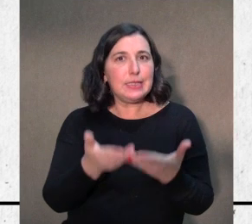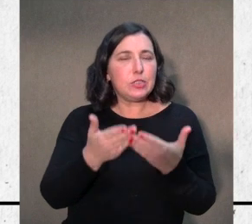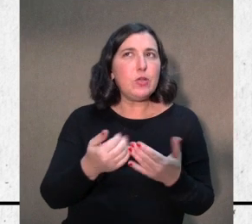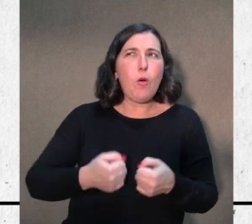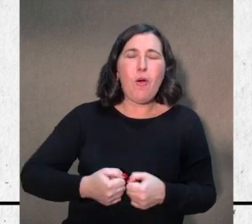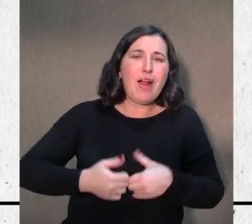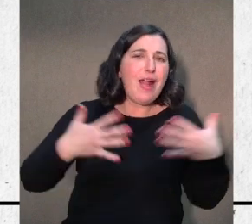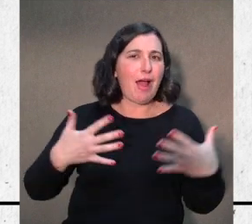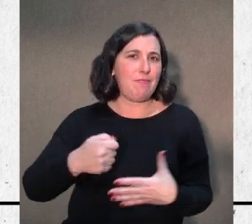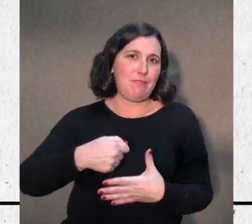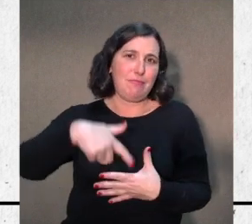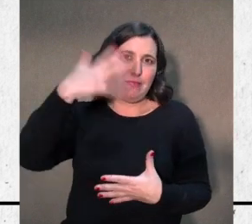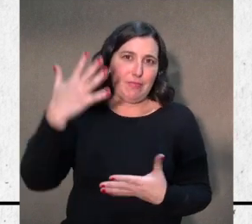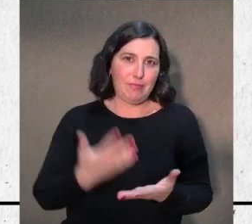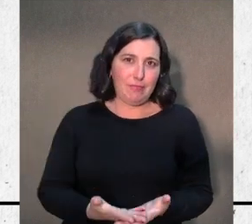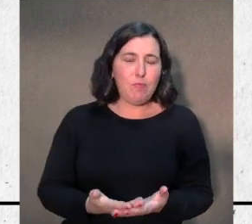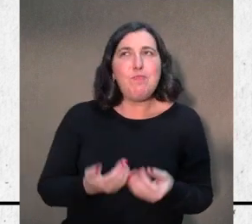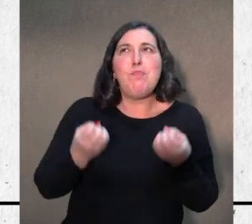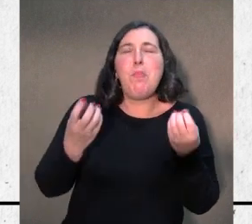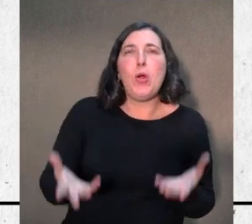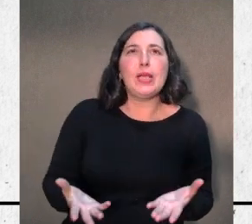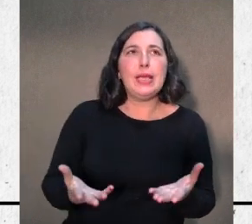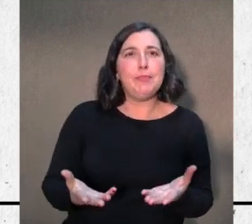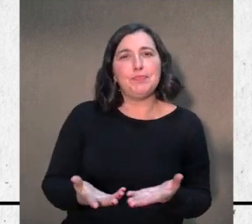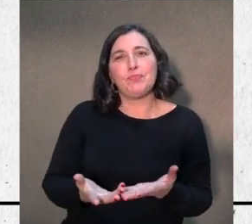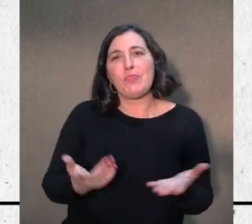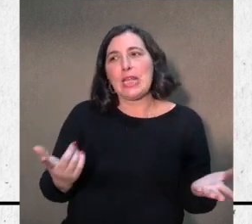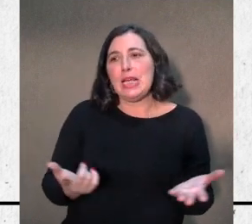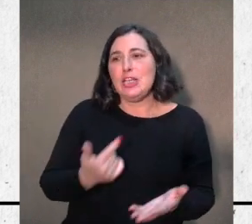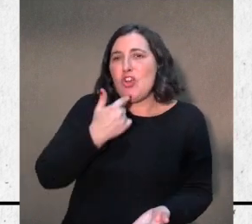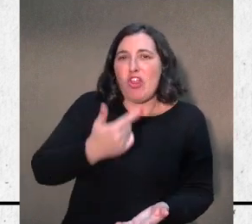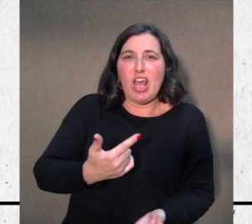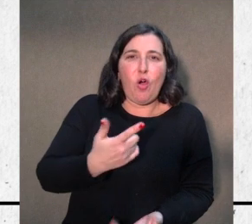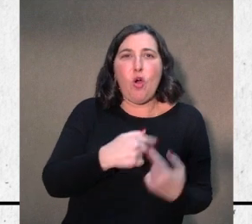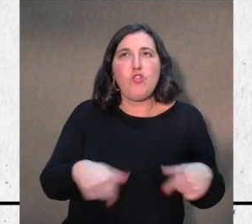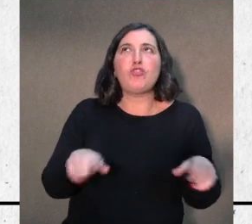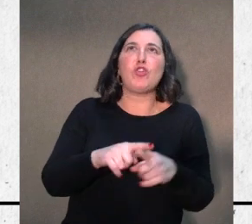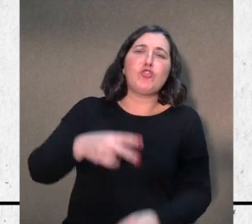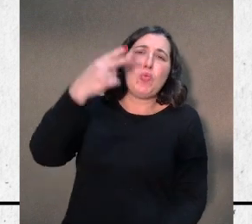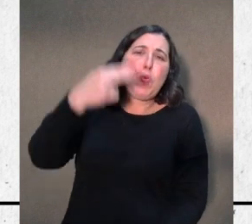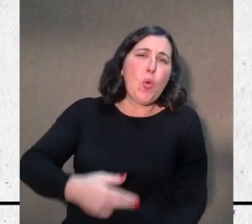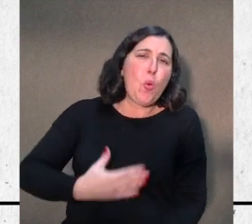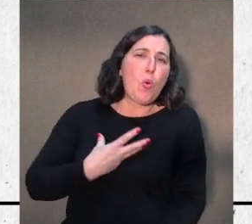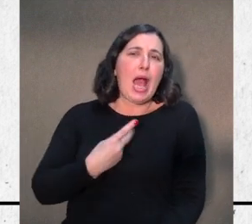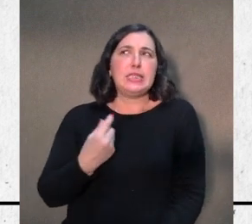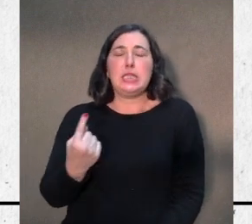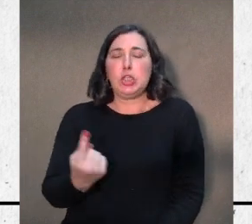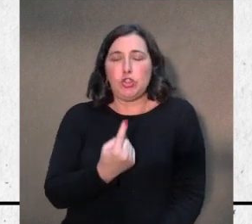sentir solos o eso, pero tenemos sí una herramienta que nos brinda algo que es, la verdad, es una bendición. Es una